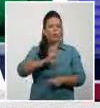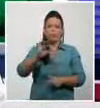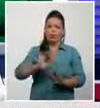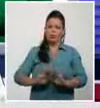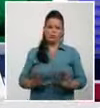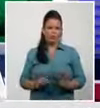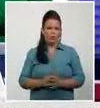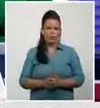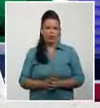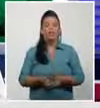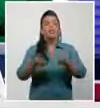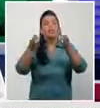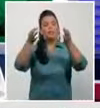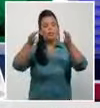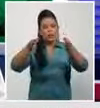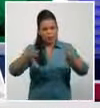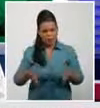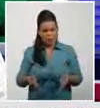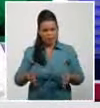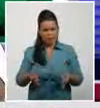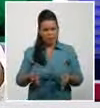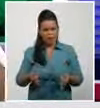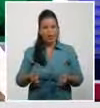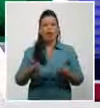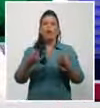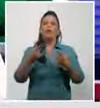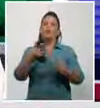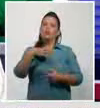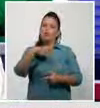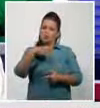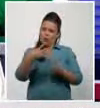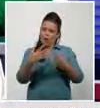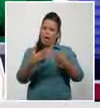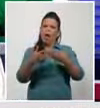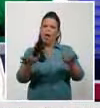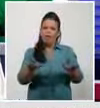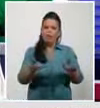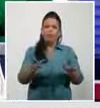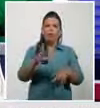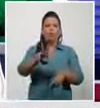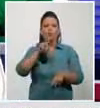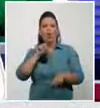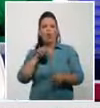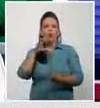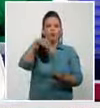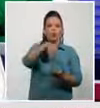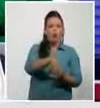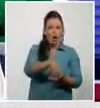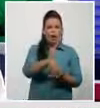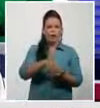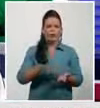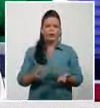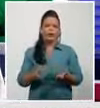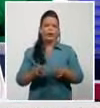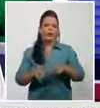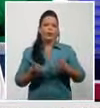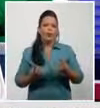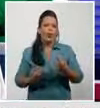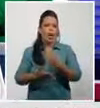cierto que se han tenido que abrir nuevas capacidades en centros que no